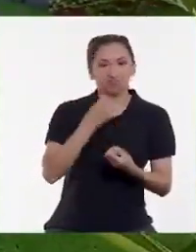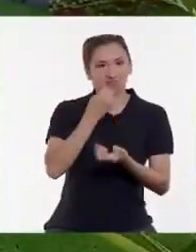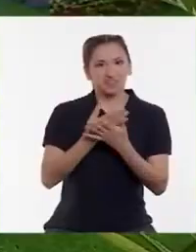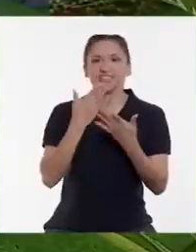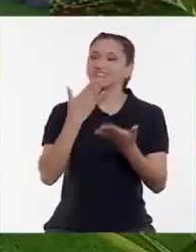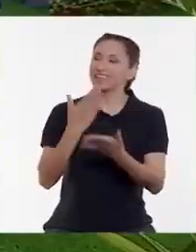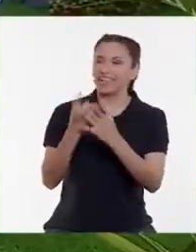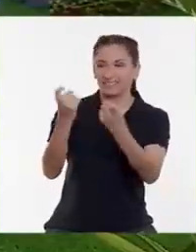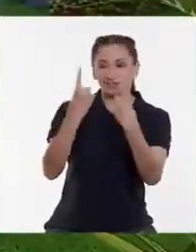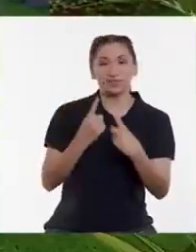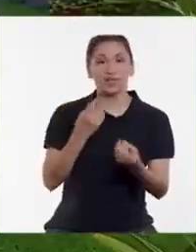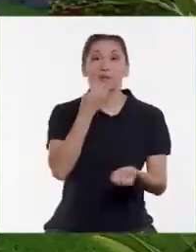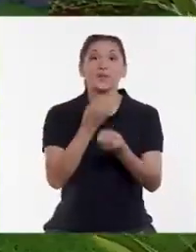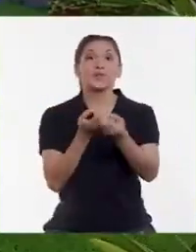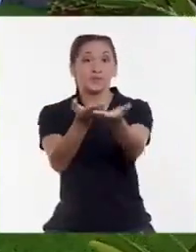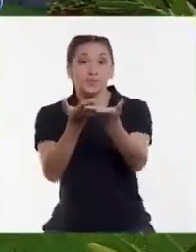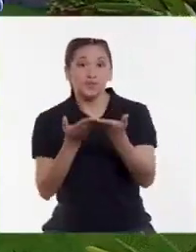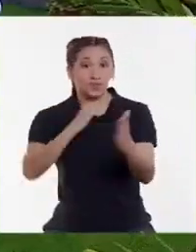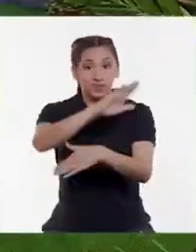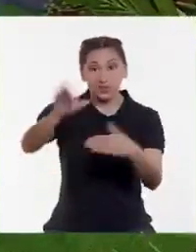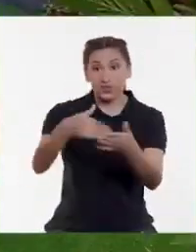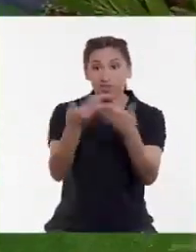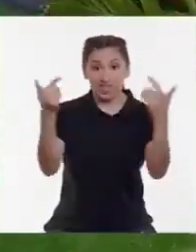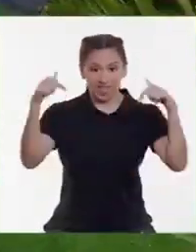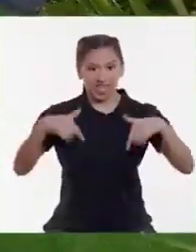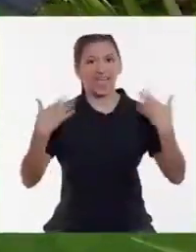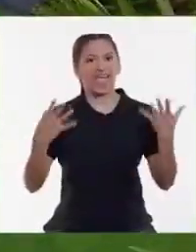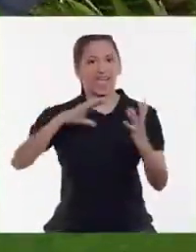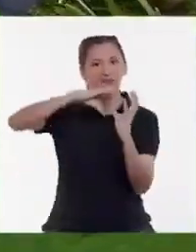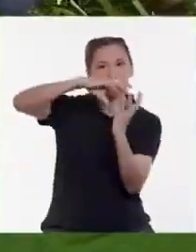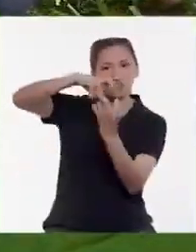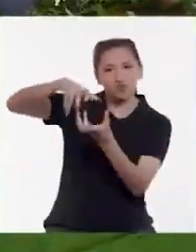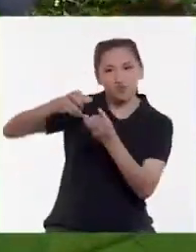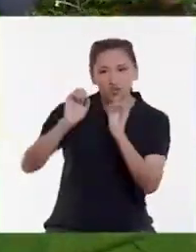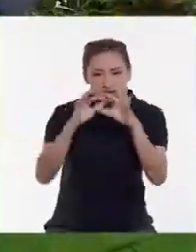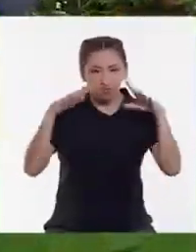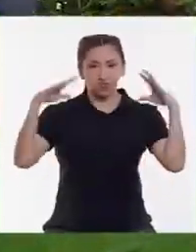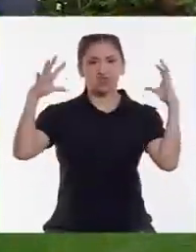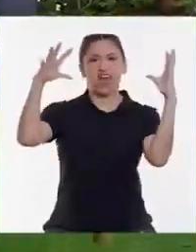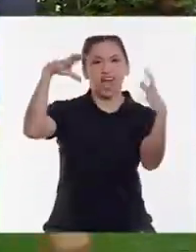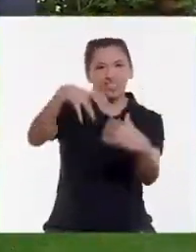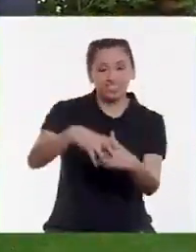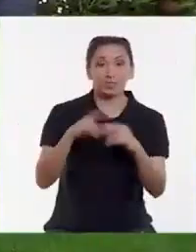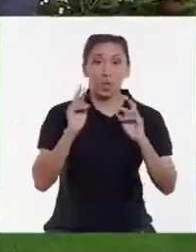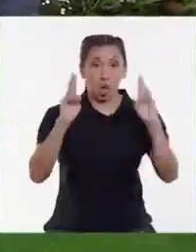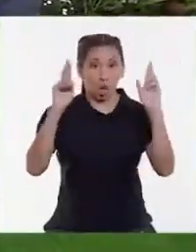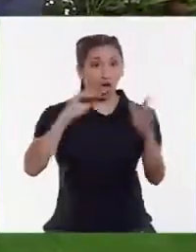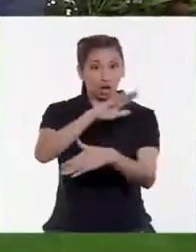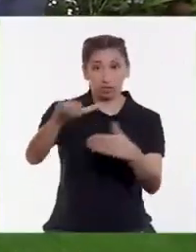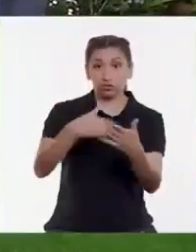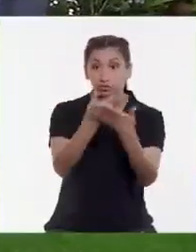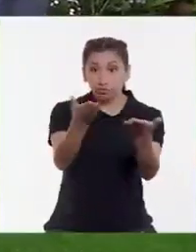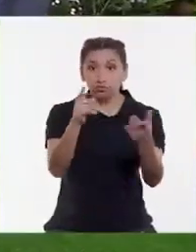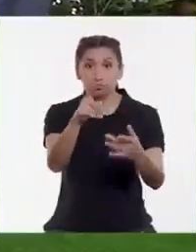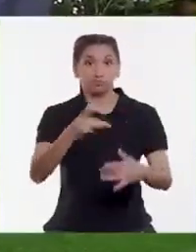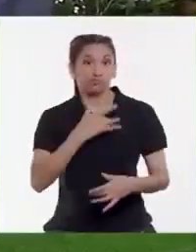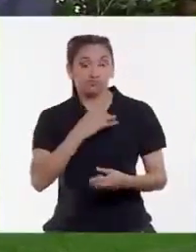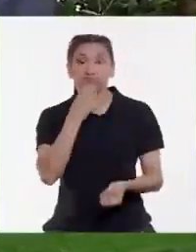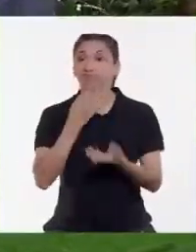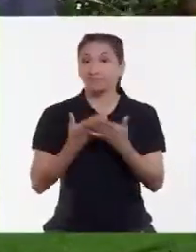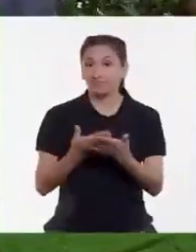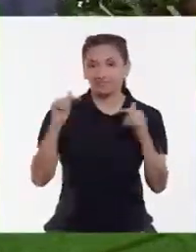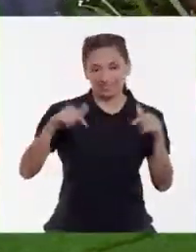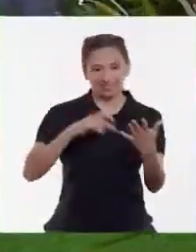preguntar. Sean bienvenidos y bienvenidas a el mágico mundo de Decau. Espero que todas y todos se encuentren muy